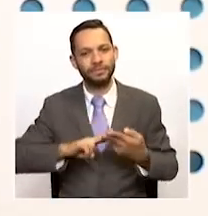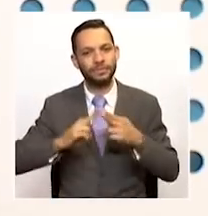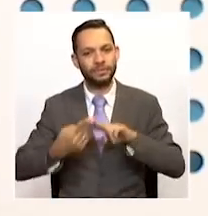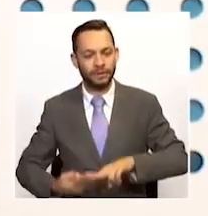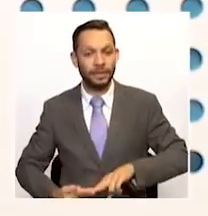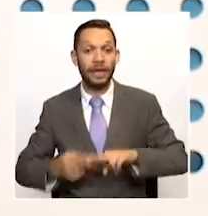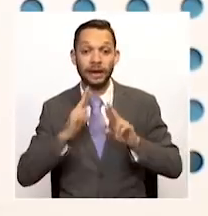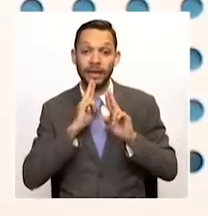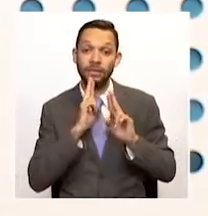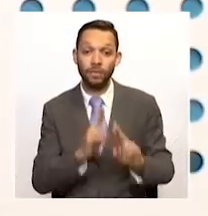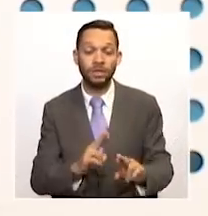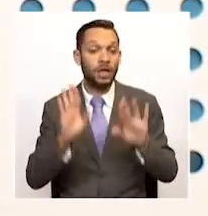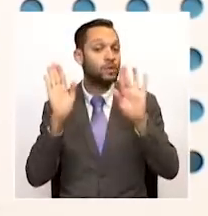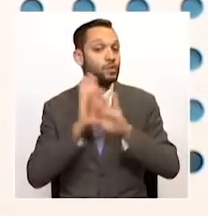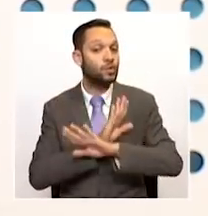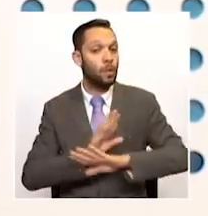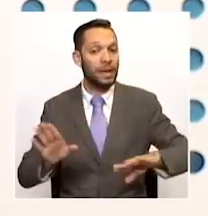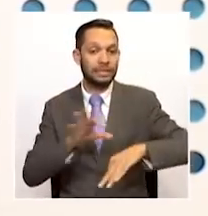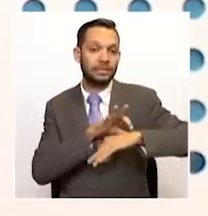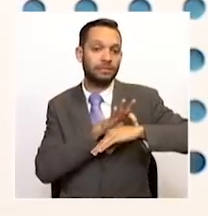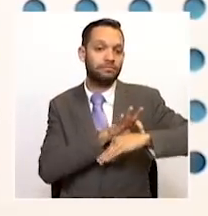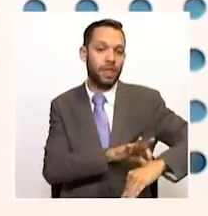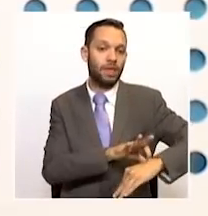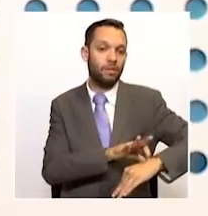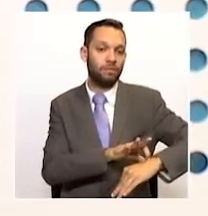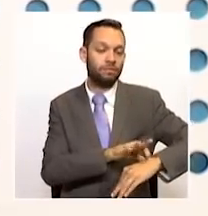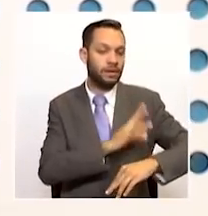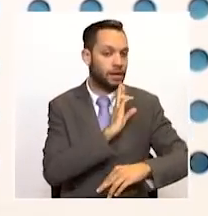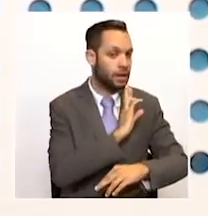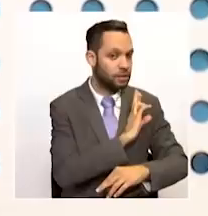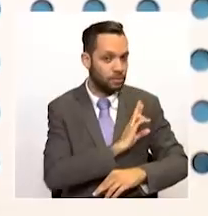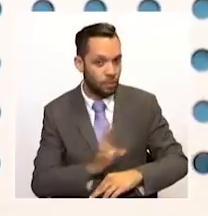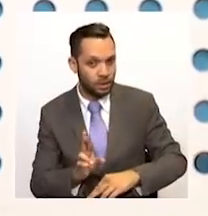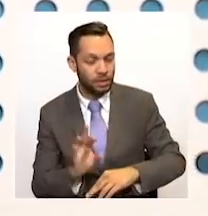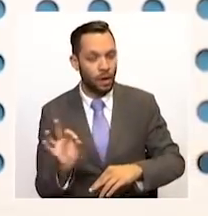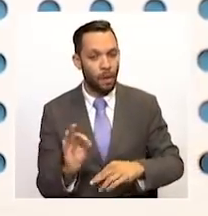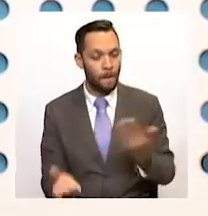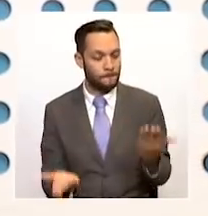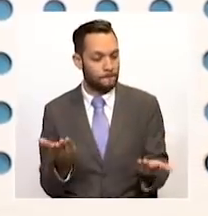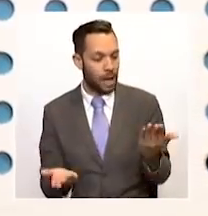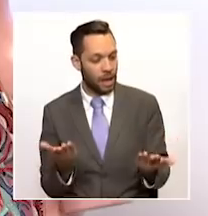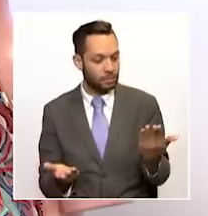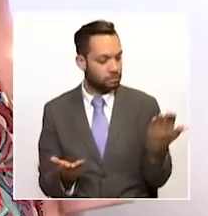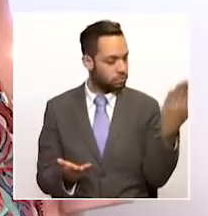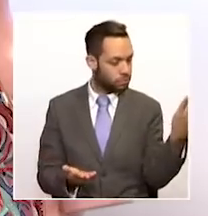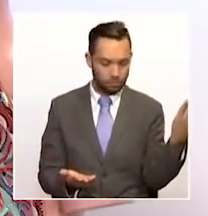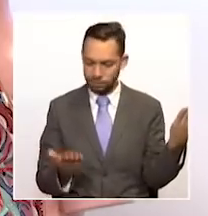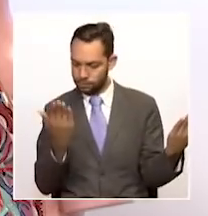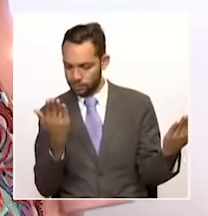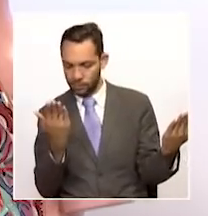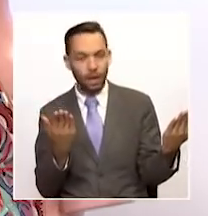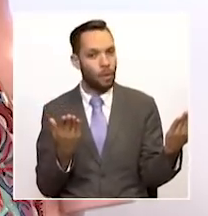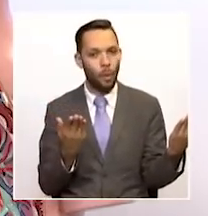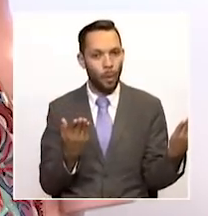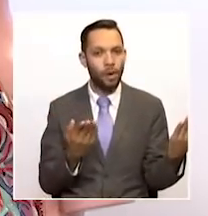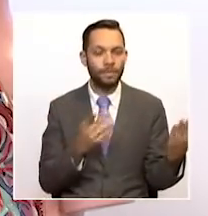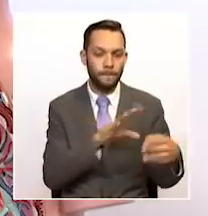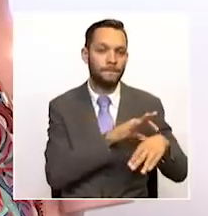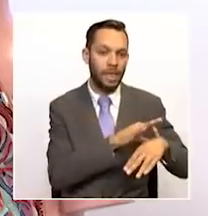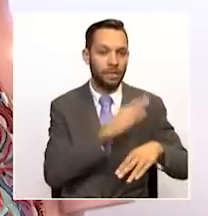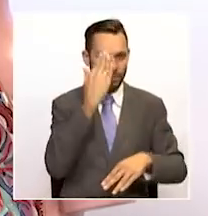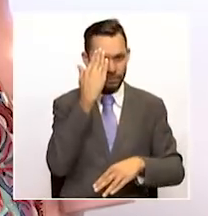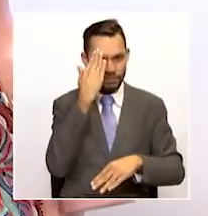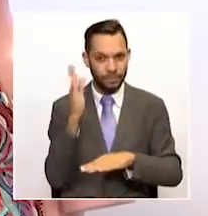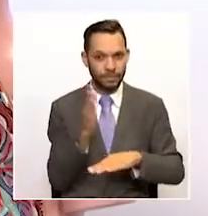la interpretación de los resultados no es comparar los frente a un valor o cifra normal desde el laboratorio que pasa con la hemoglobina el